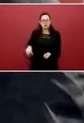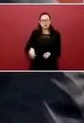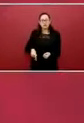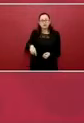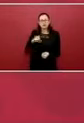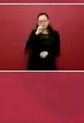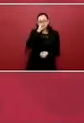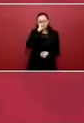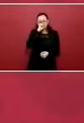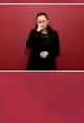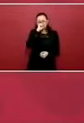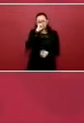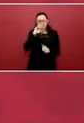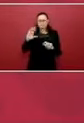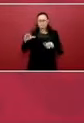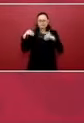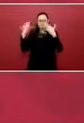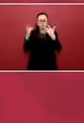afuera.